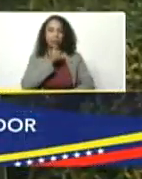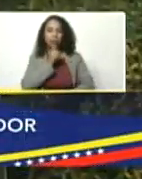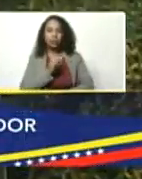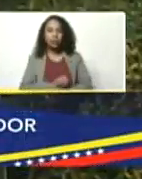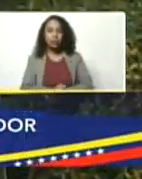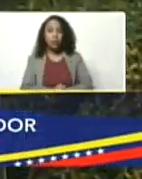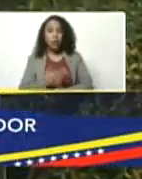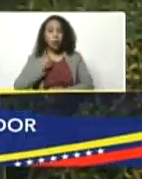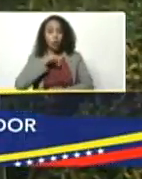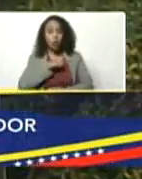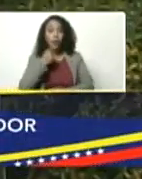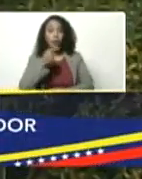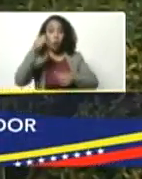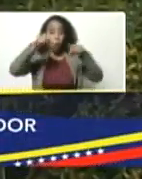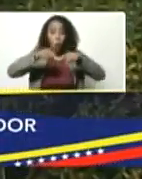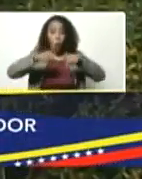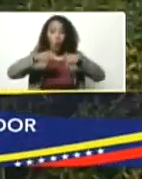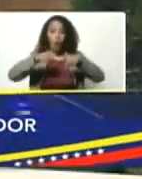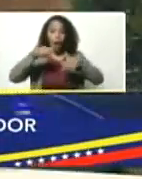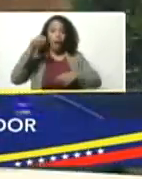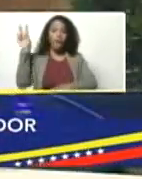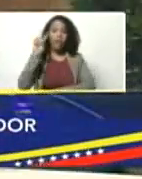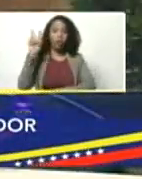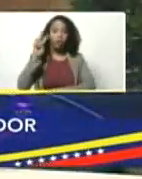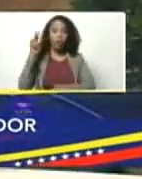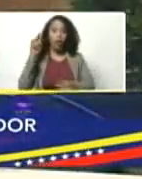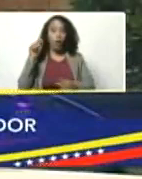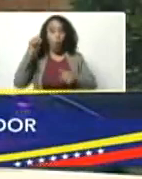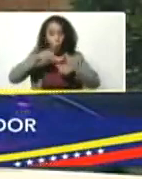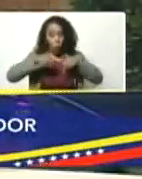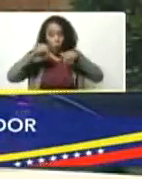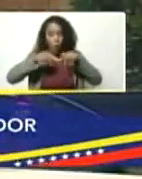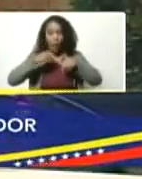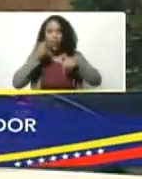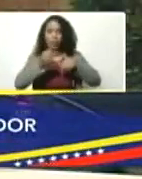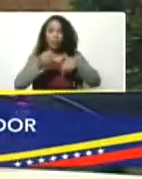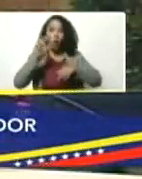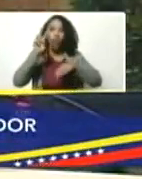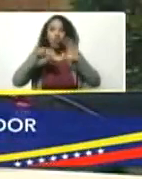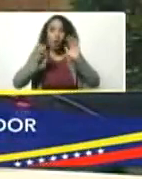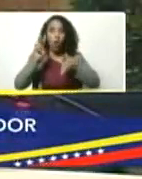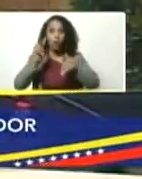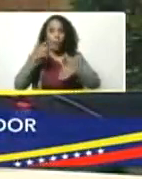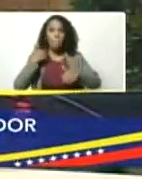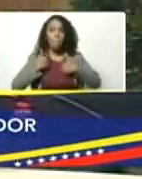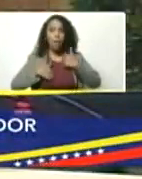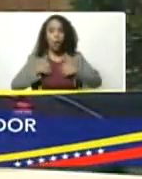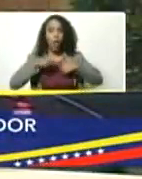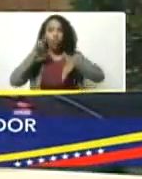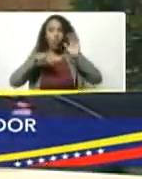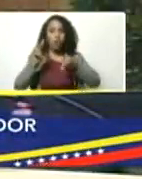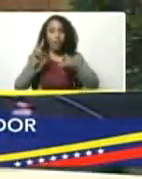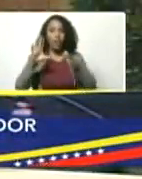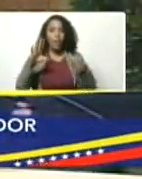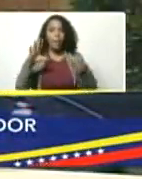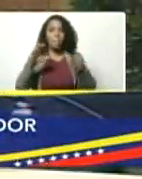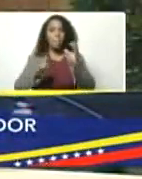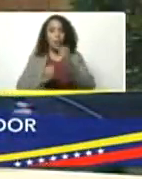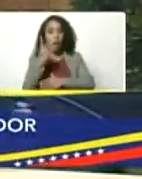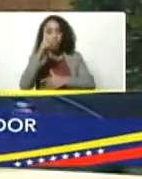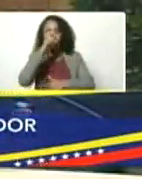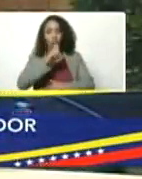Si nosotros dijéramos hoy aquí en Venezuela, hoy, 12, miércoles 12 de mayo del